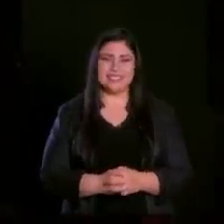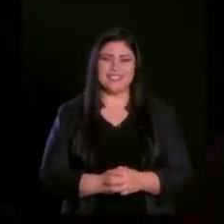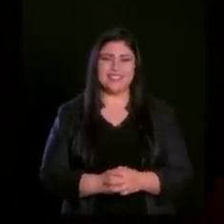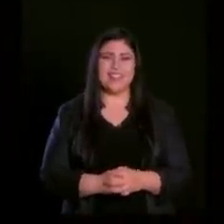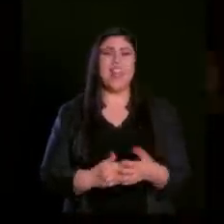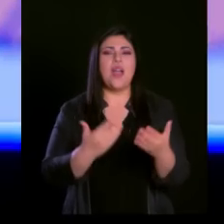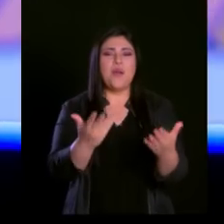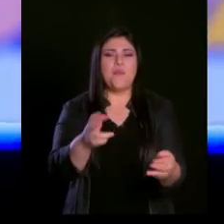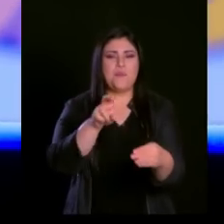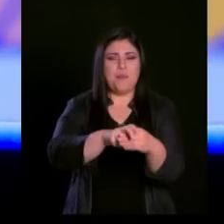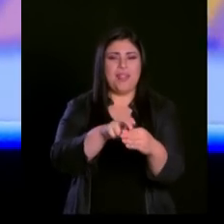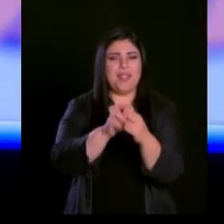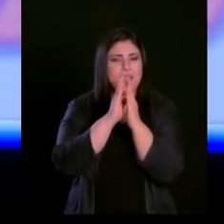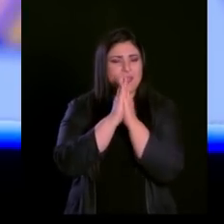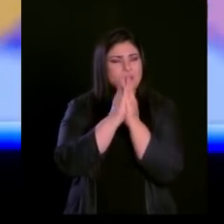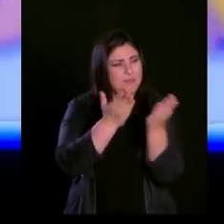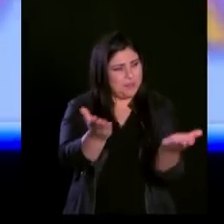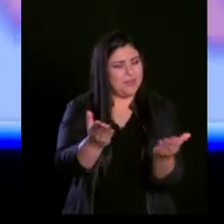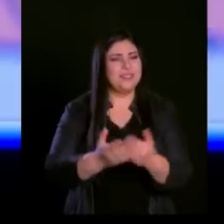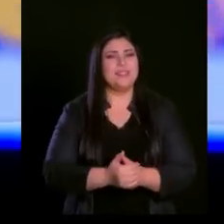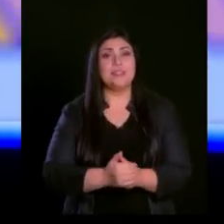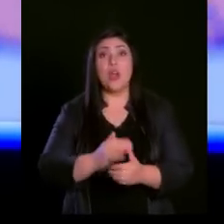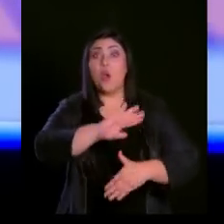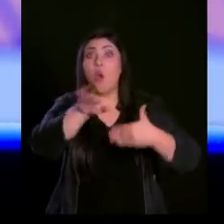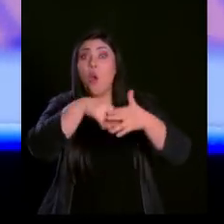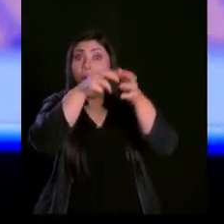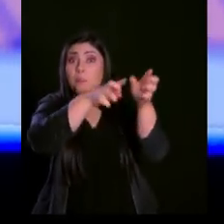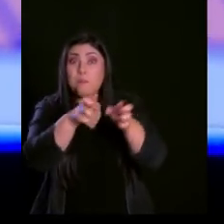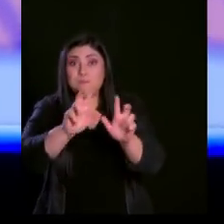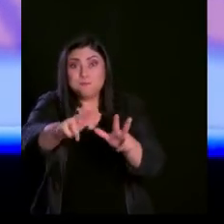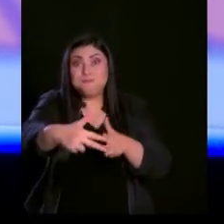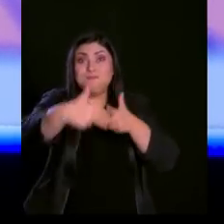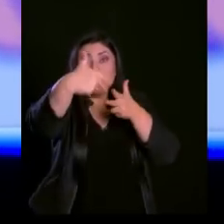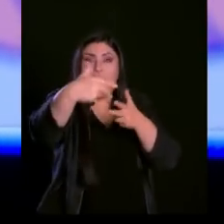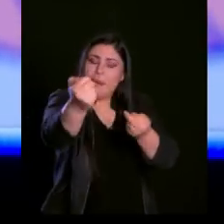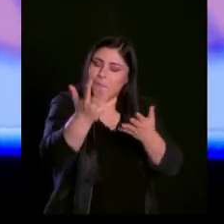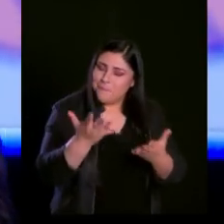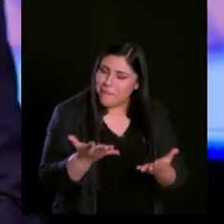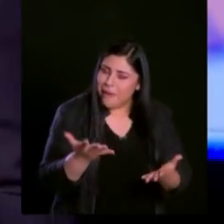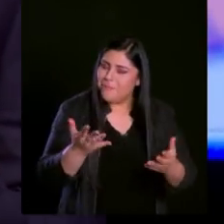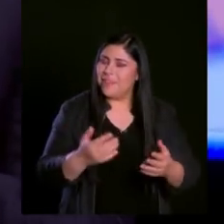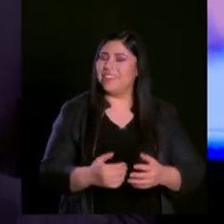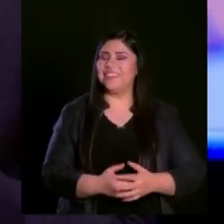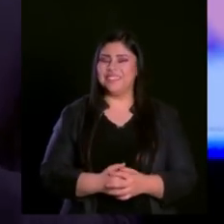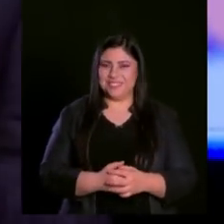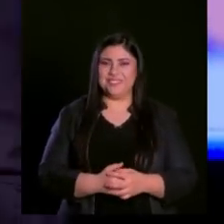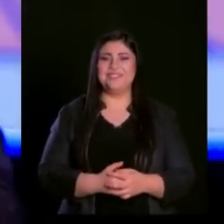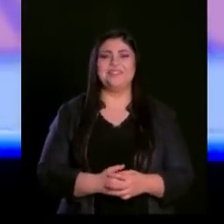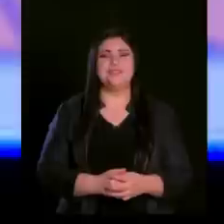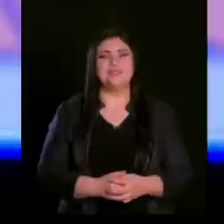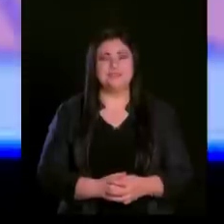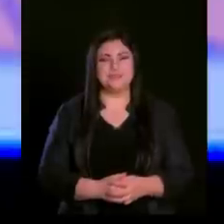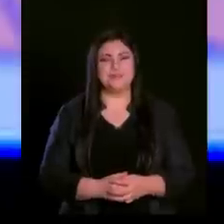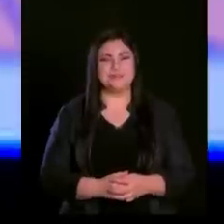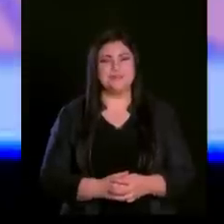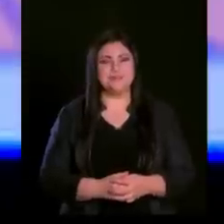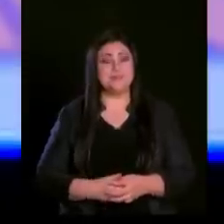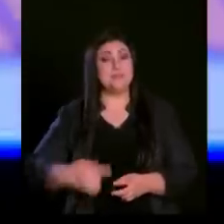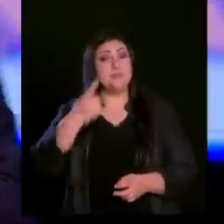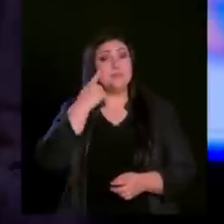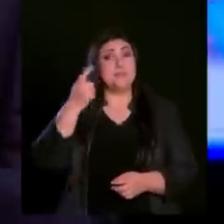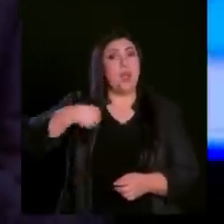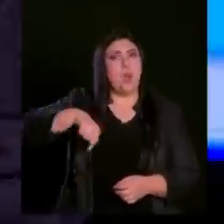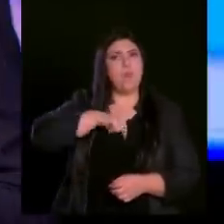puede tomar su lugar por favor Y le damos la bienvenida a todas las personas que nos acompañan también a través de esta transmisión